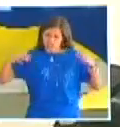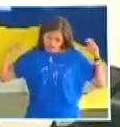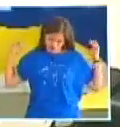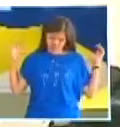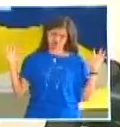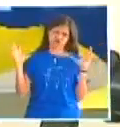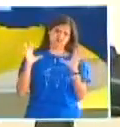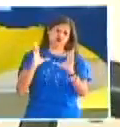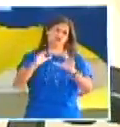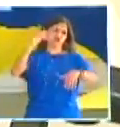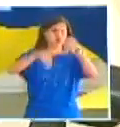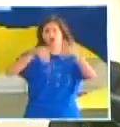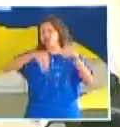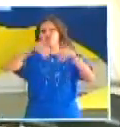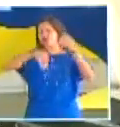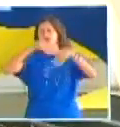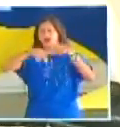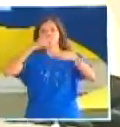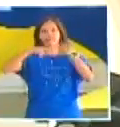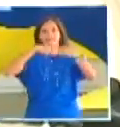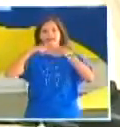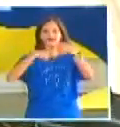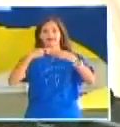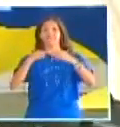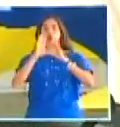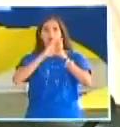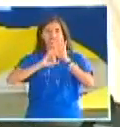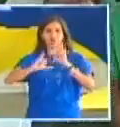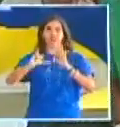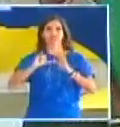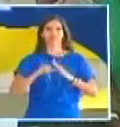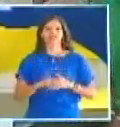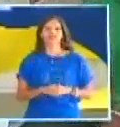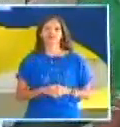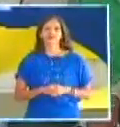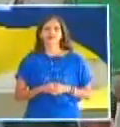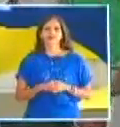votación revolucionaria a favor de la constituyente.